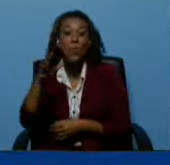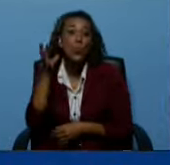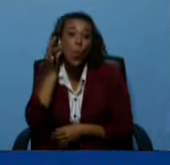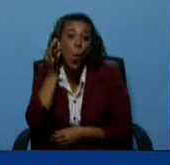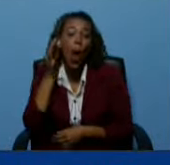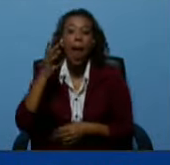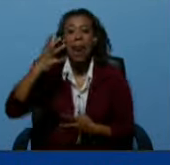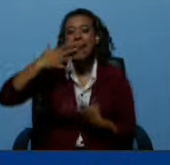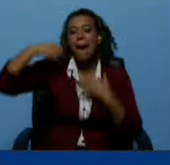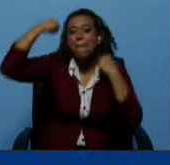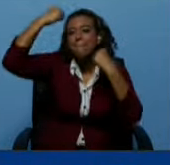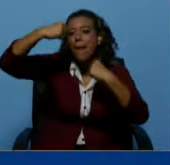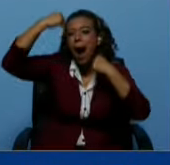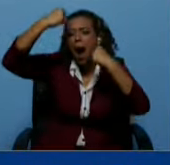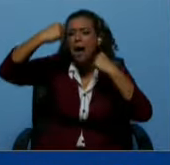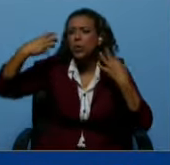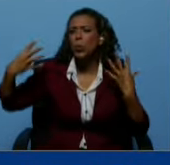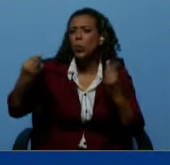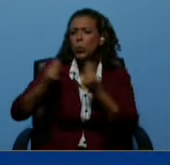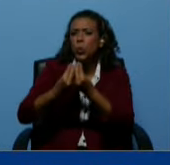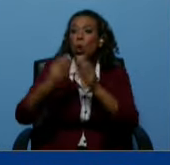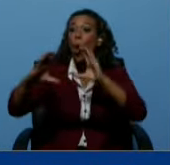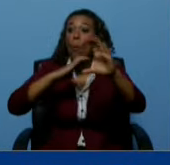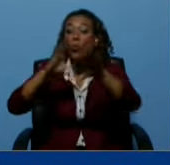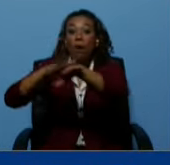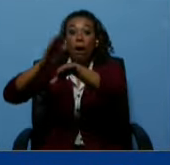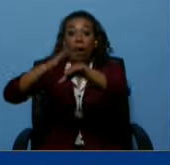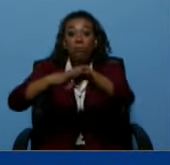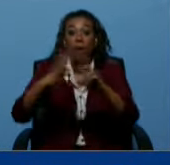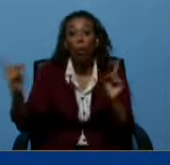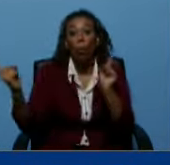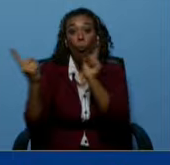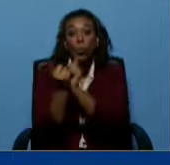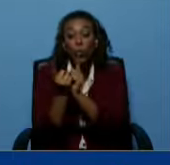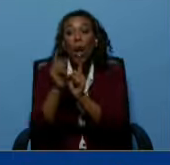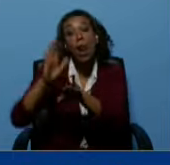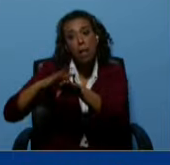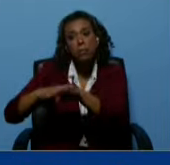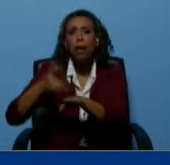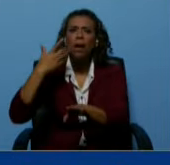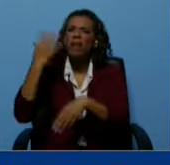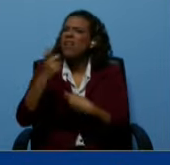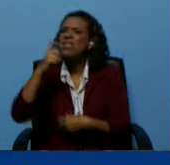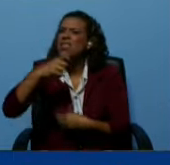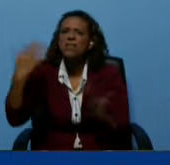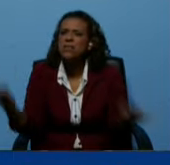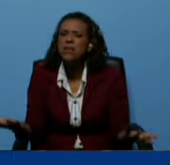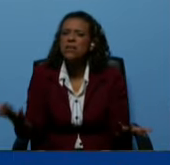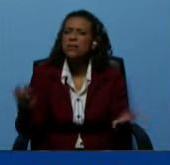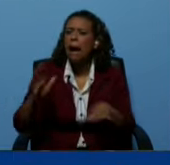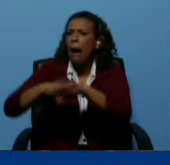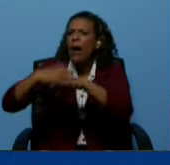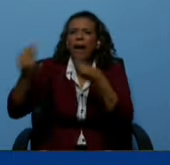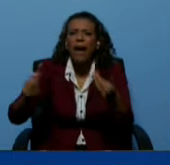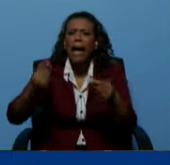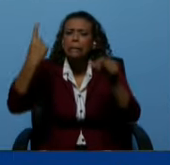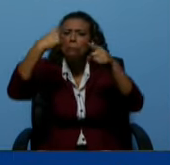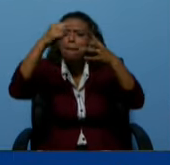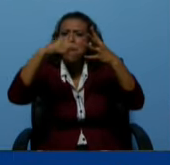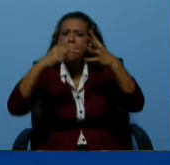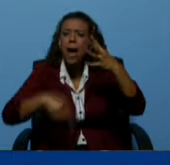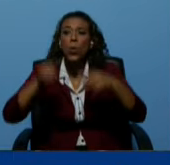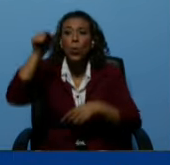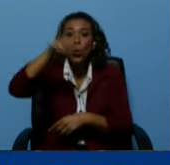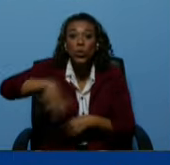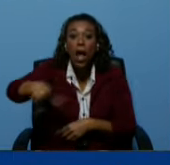aquella marcha, precisamente se comunicó usted, presidente, con ella. Y le dijo, Yasmín, hazme las peticiones que tengan